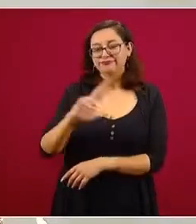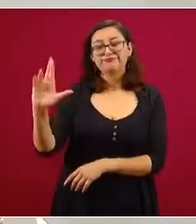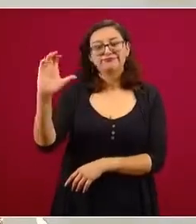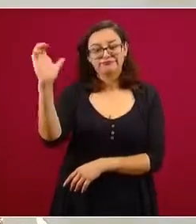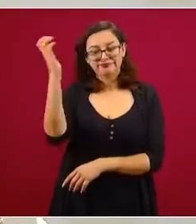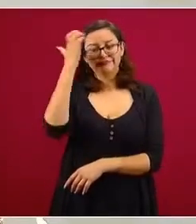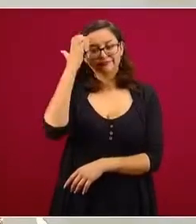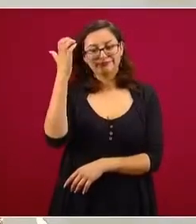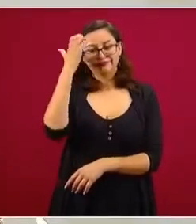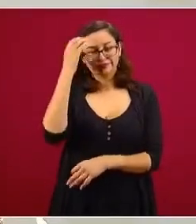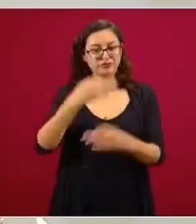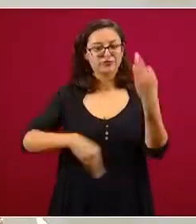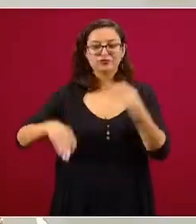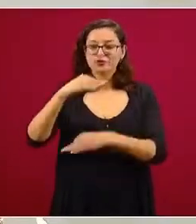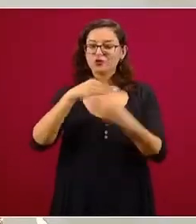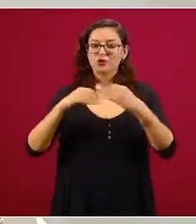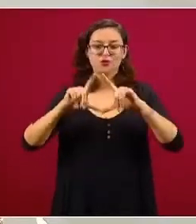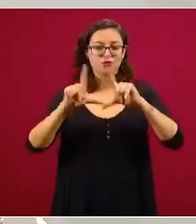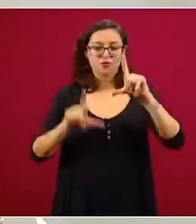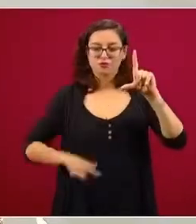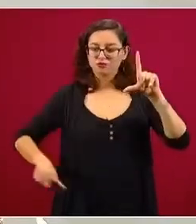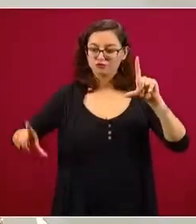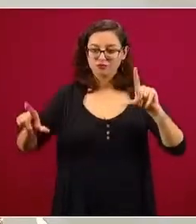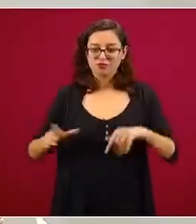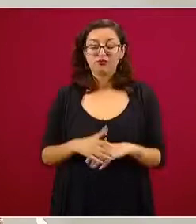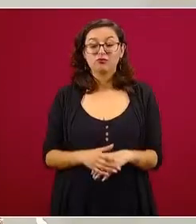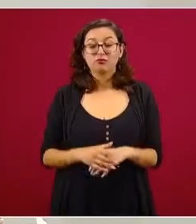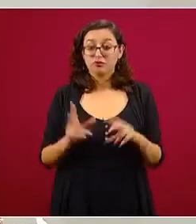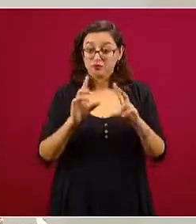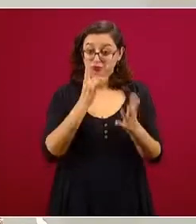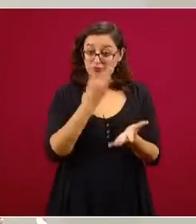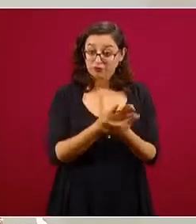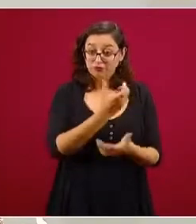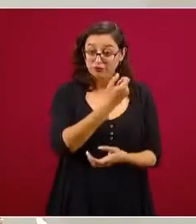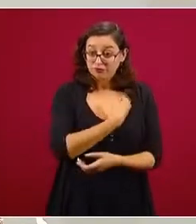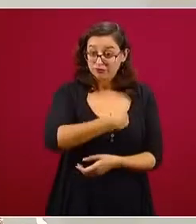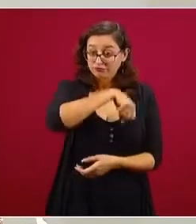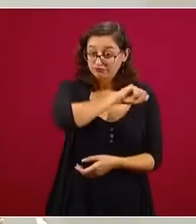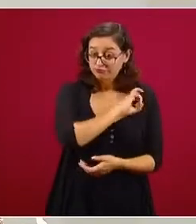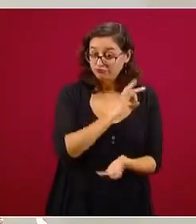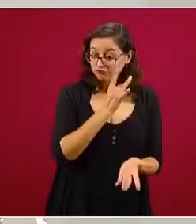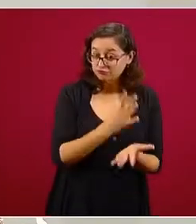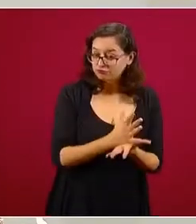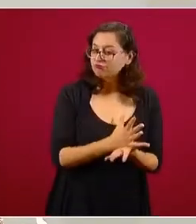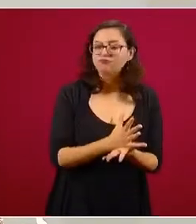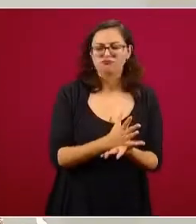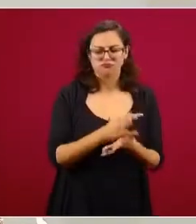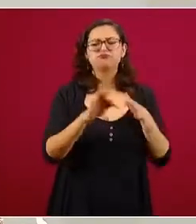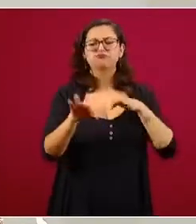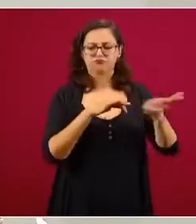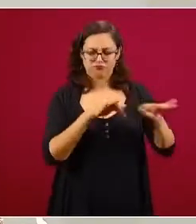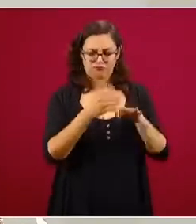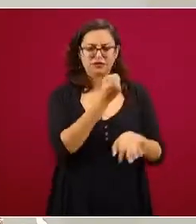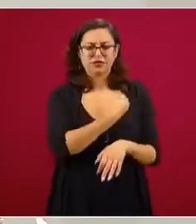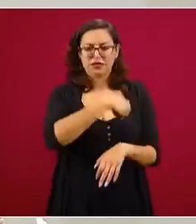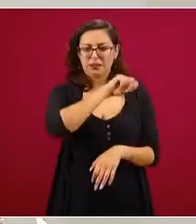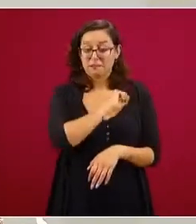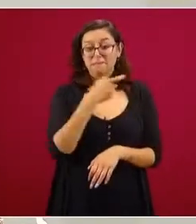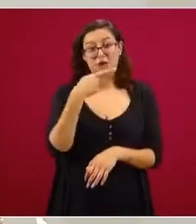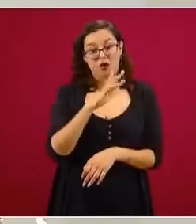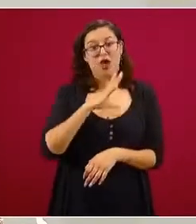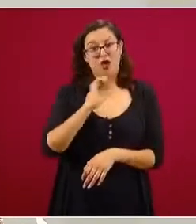cada uno de los lugares donde se encuentran, que no solo es salud, salud es uno de nuestros principales ámbitos laborales, pero no es el